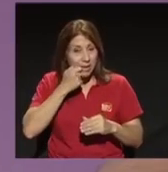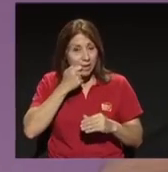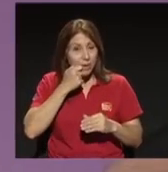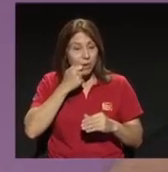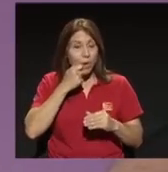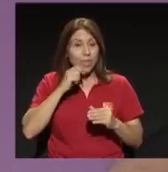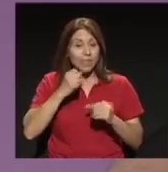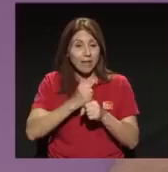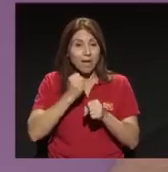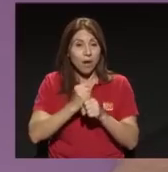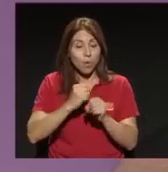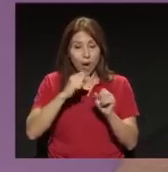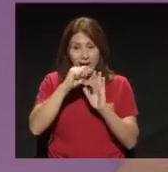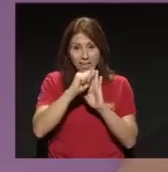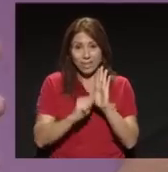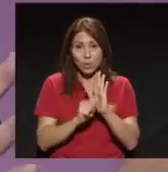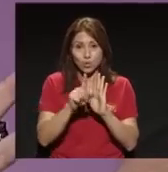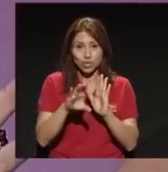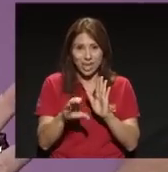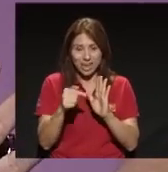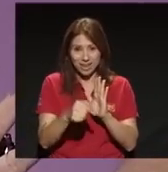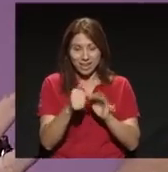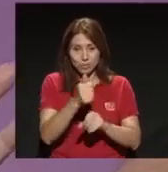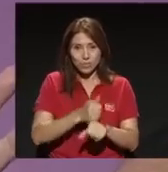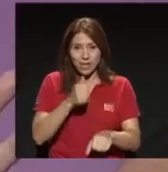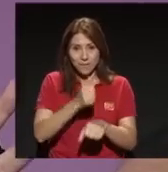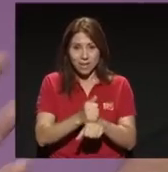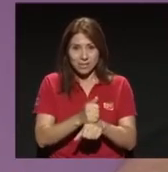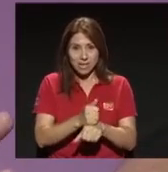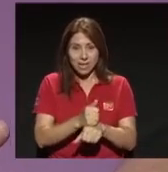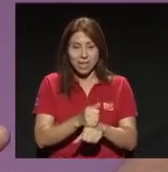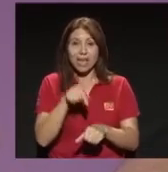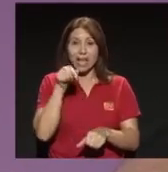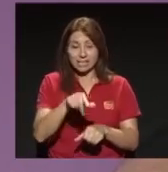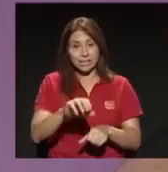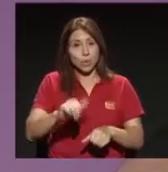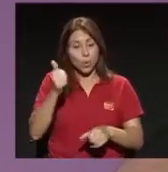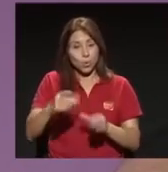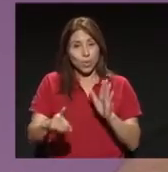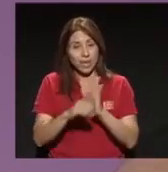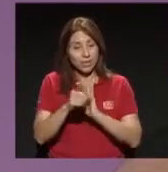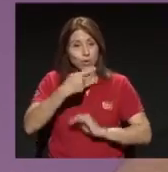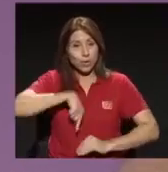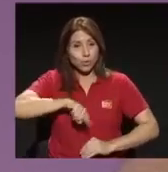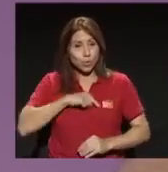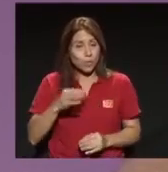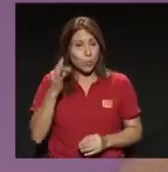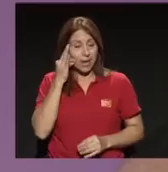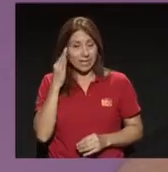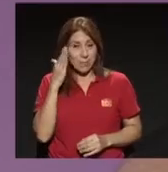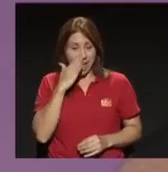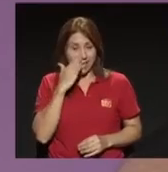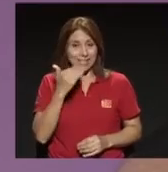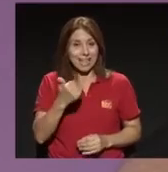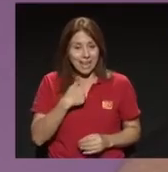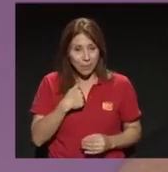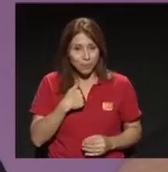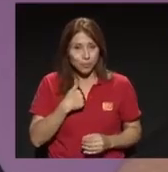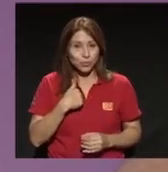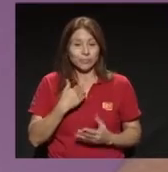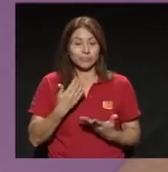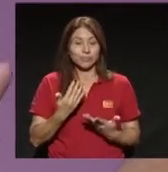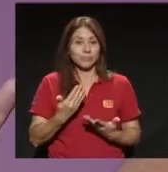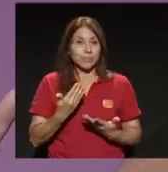trabajo lo establece y nosotros eso que no ese es otro de los derechos que tenemos las mujeres madres trabajadoras